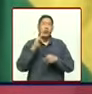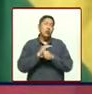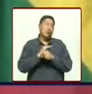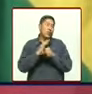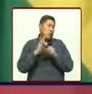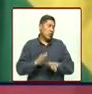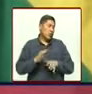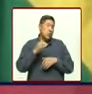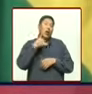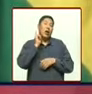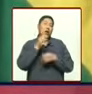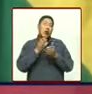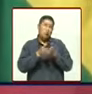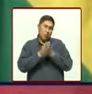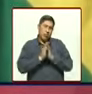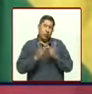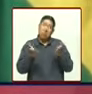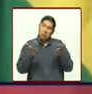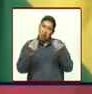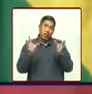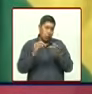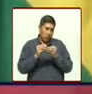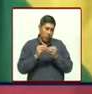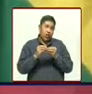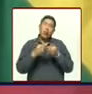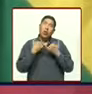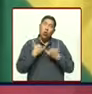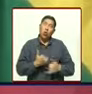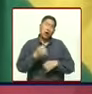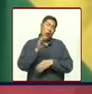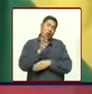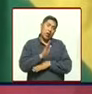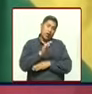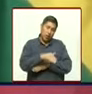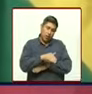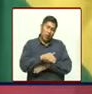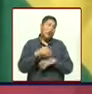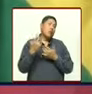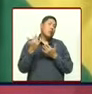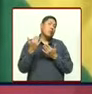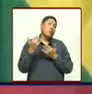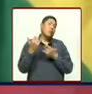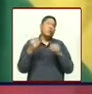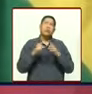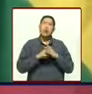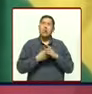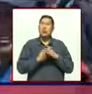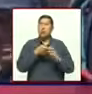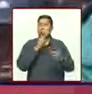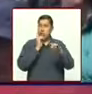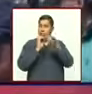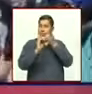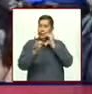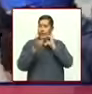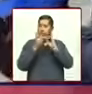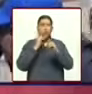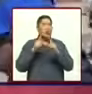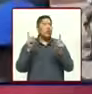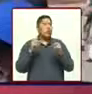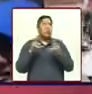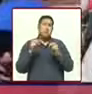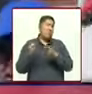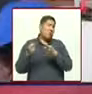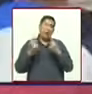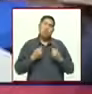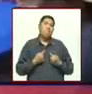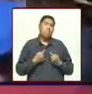ministros y también un viceministro. Aguardaron la llegada del líder del MAS para comenzar el diálogo. Sin embargo, no se